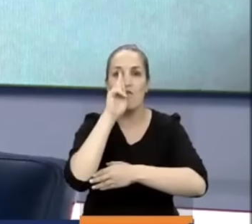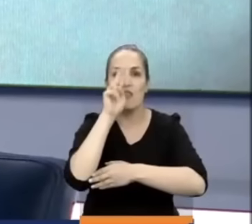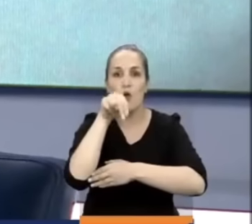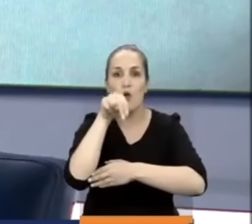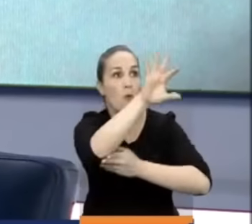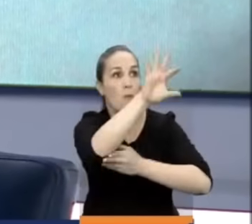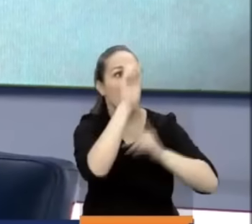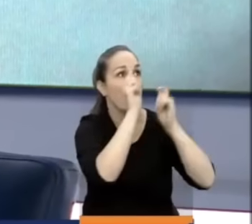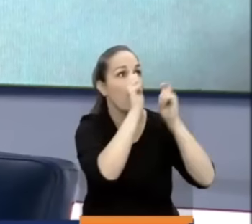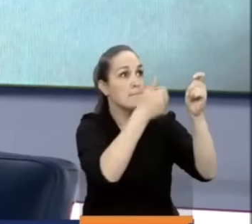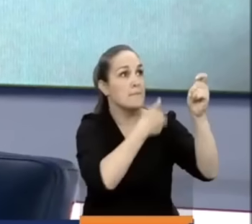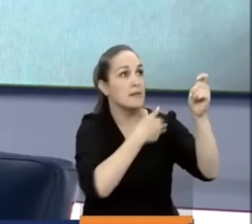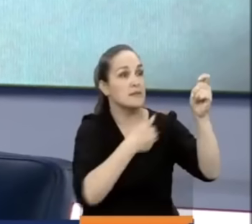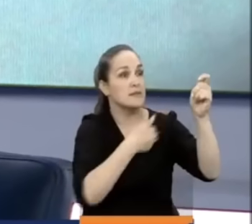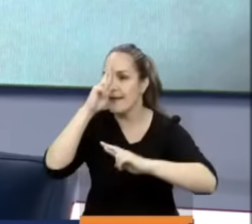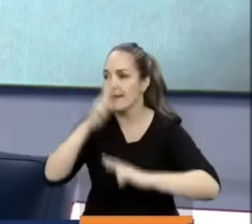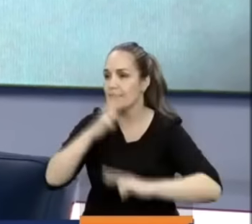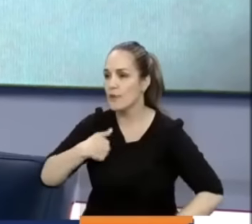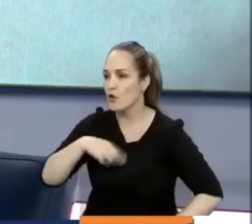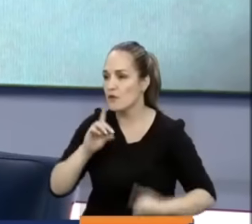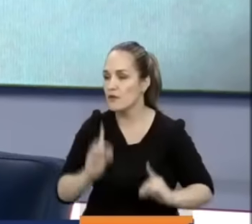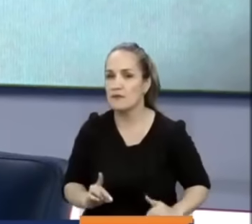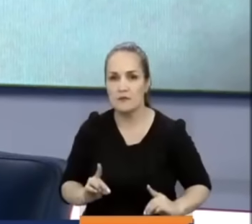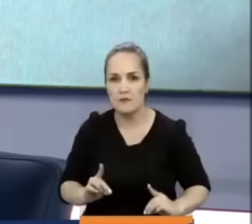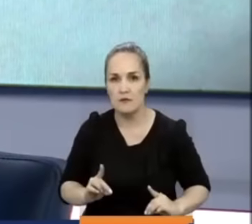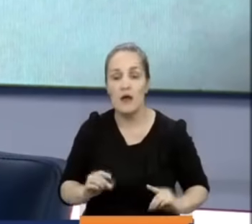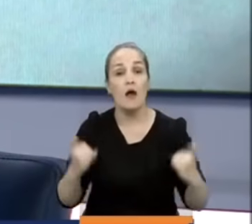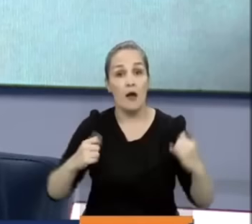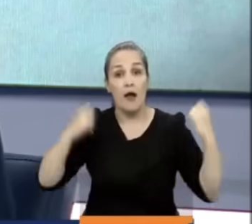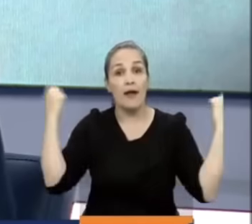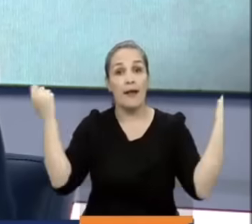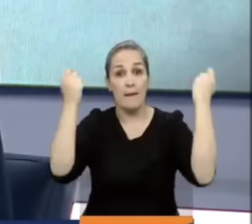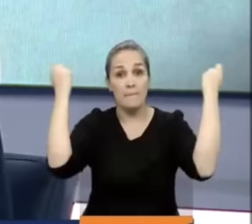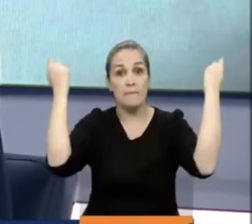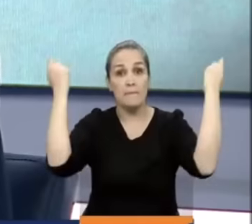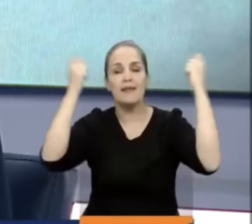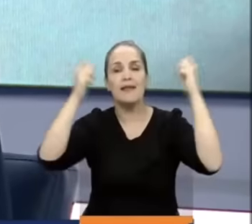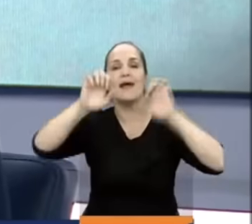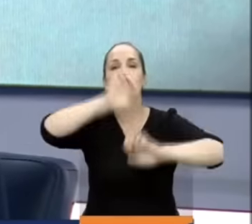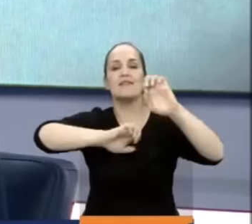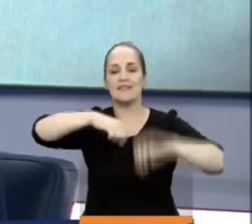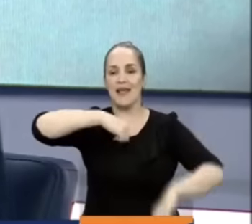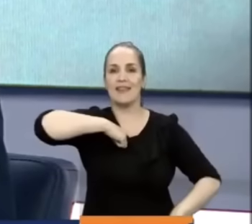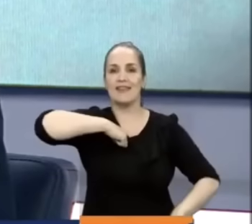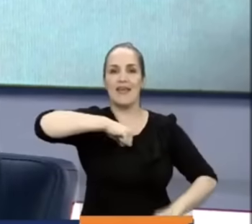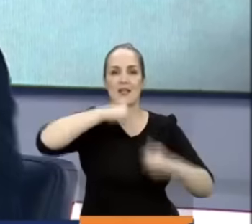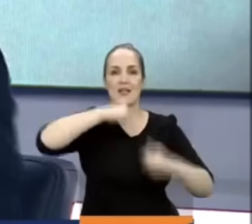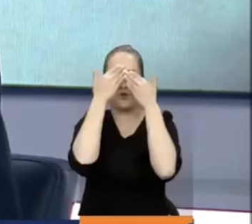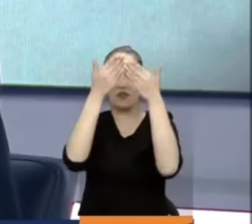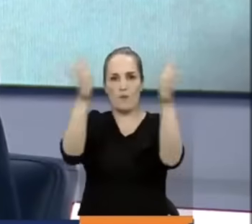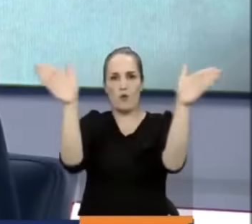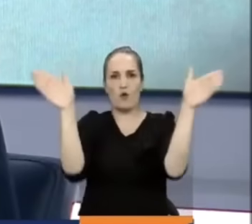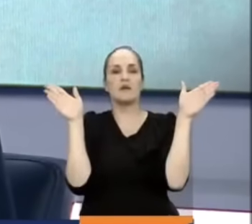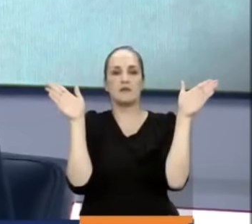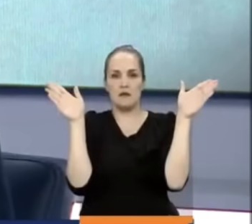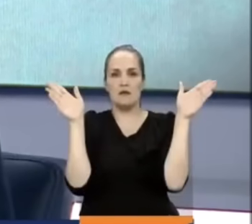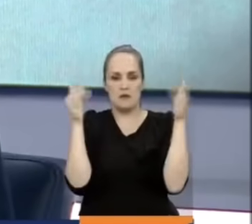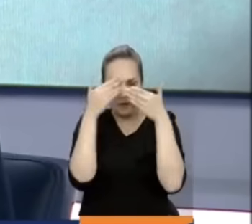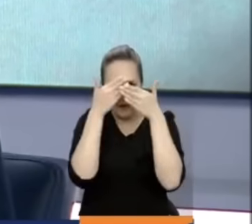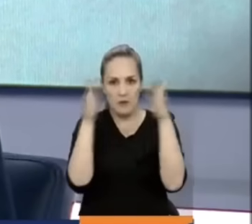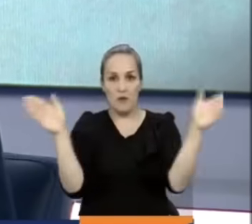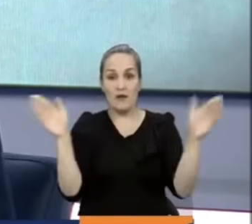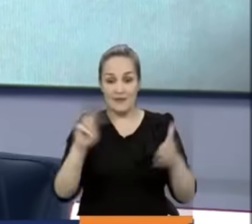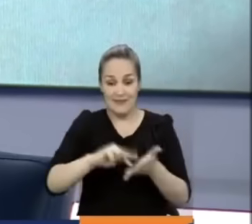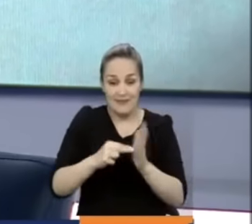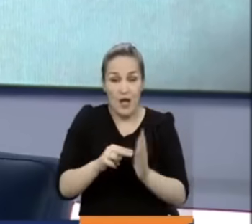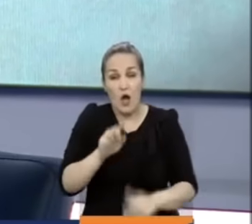respetar. Y en ese sentido, esa campaña para defender el derecho a la democracia, que está expresado en que 11,5